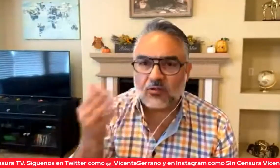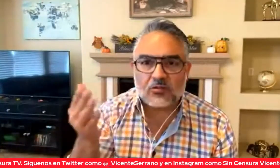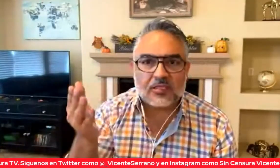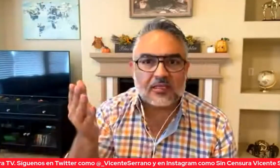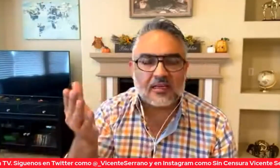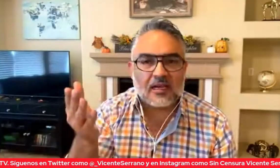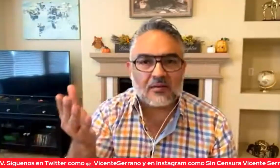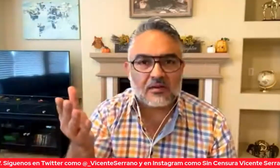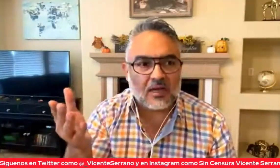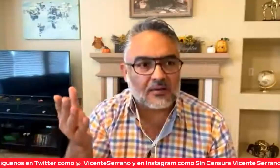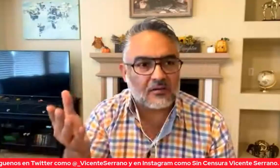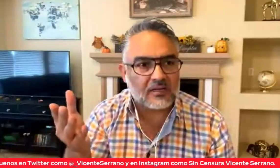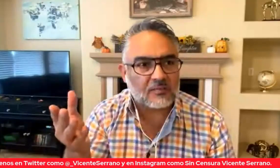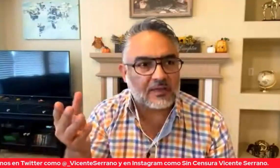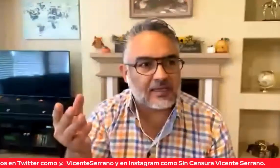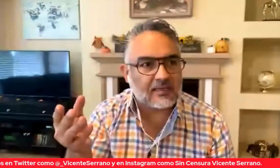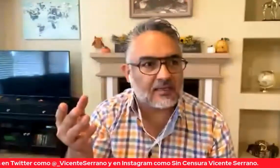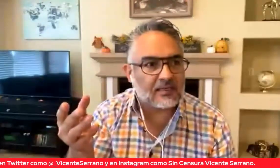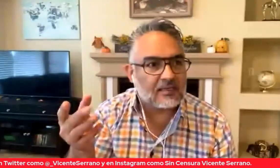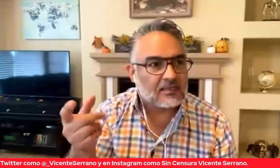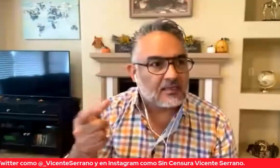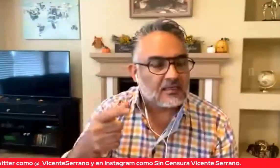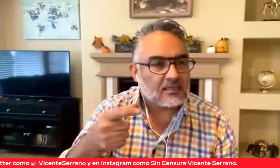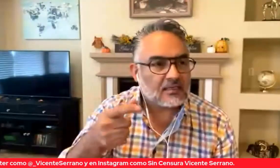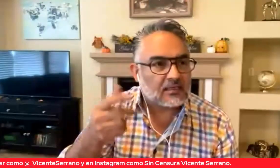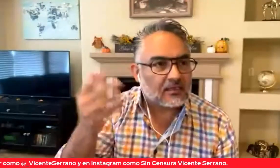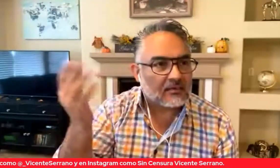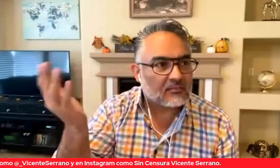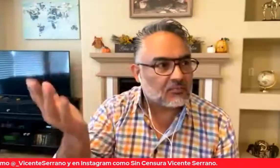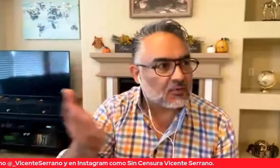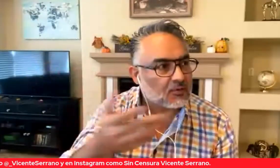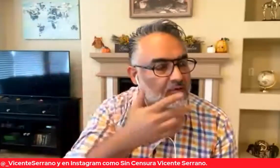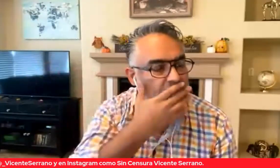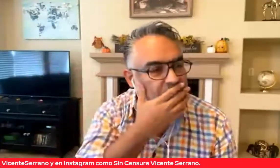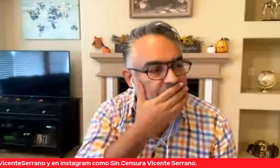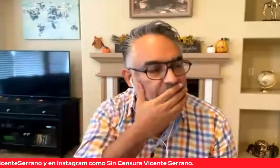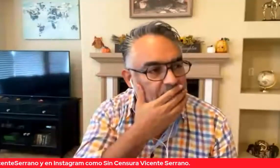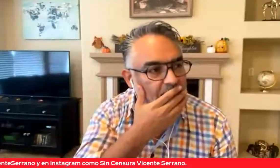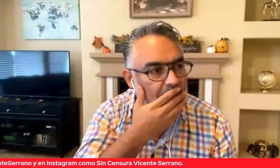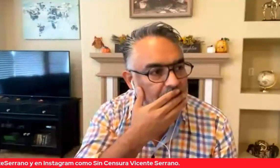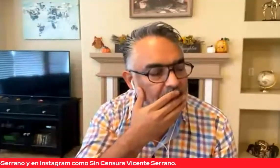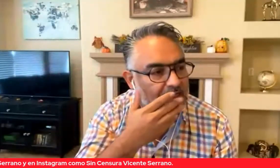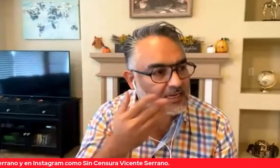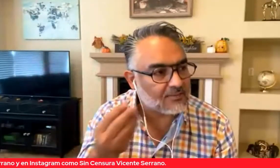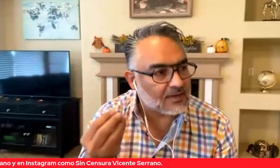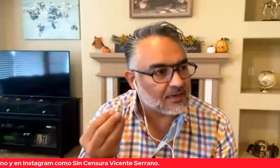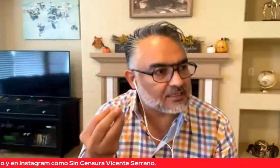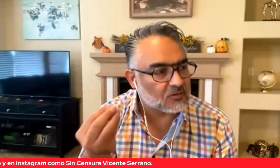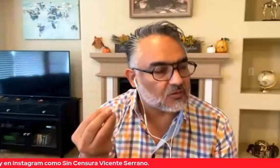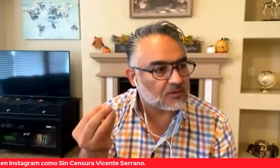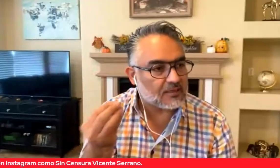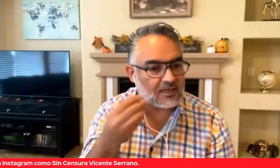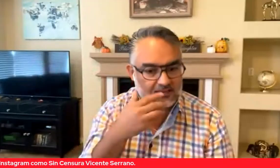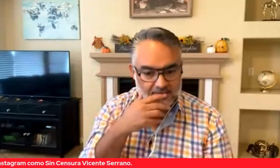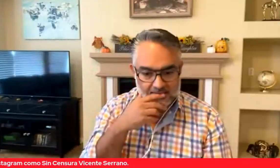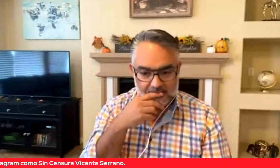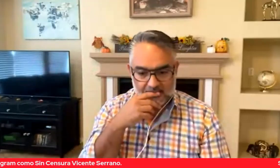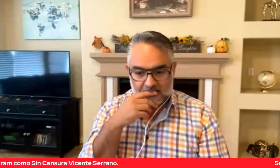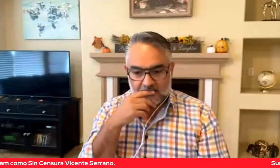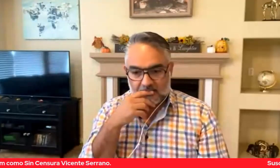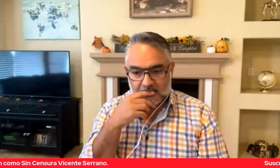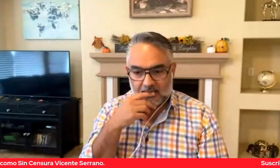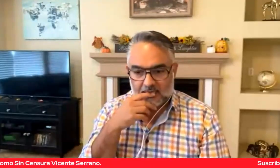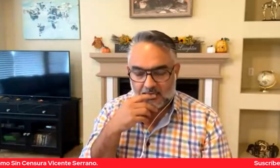cuando se tiene que abrir un expediente por ¿cómo le llaman las